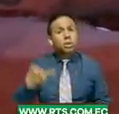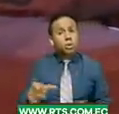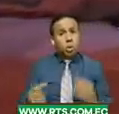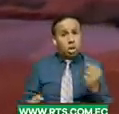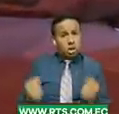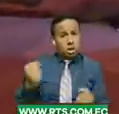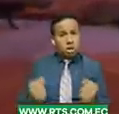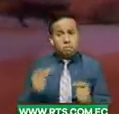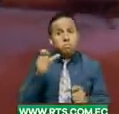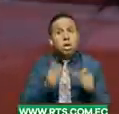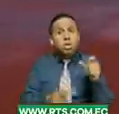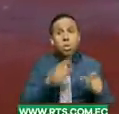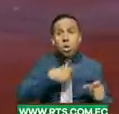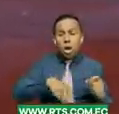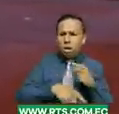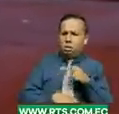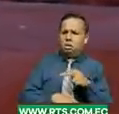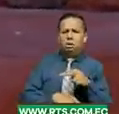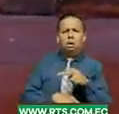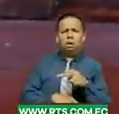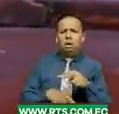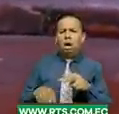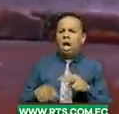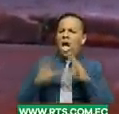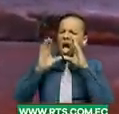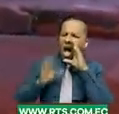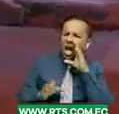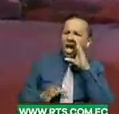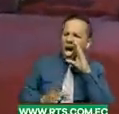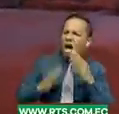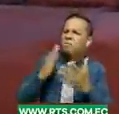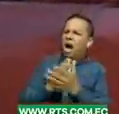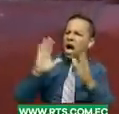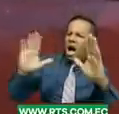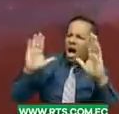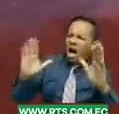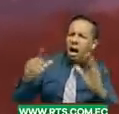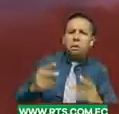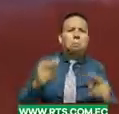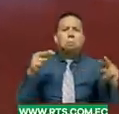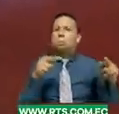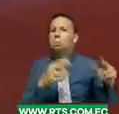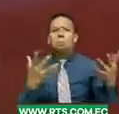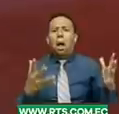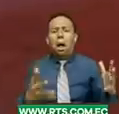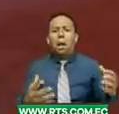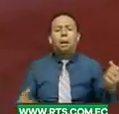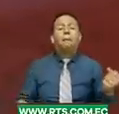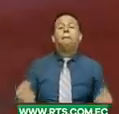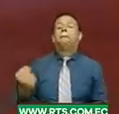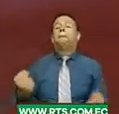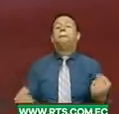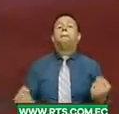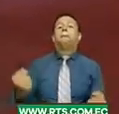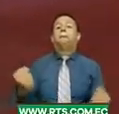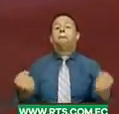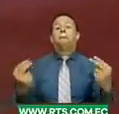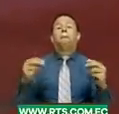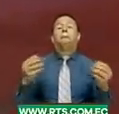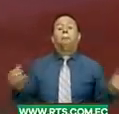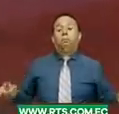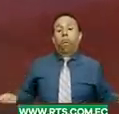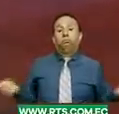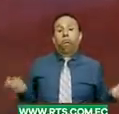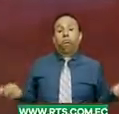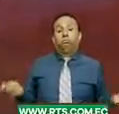le gritaron. Pero como el señor va con los vidrios arriba, me imagino que no escuchó. Y como el carro es a diésel y hace bulla, entonces me